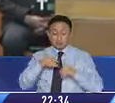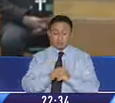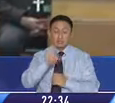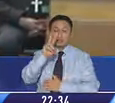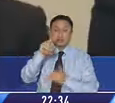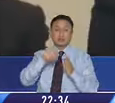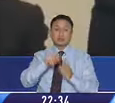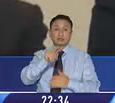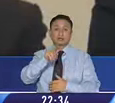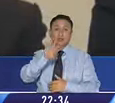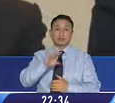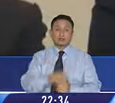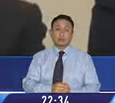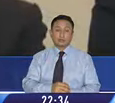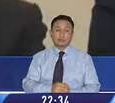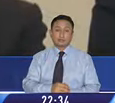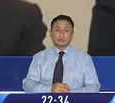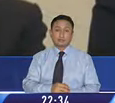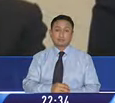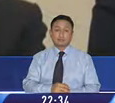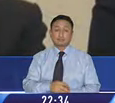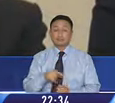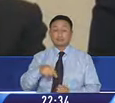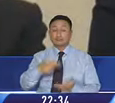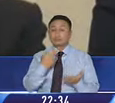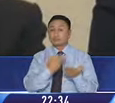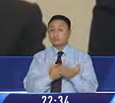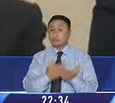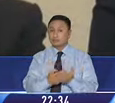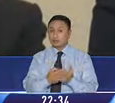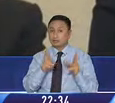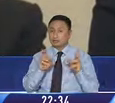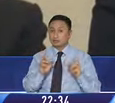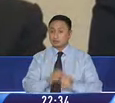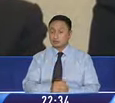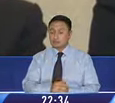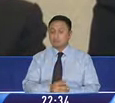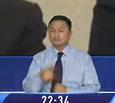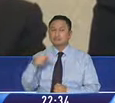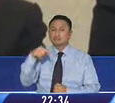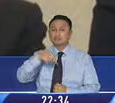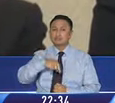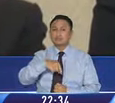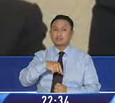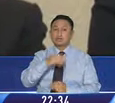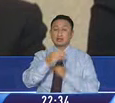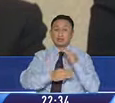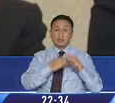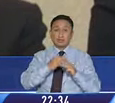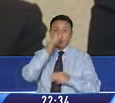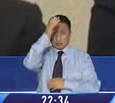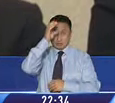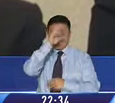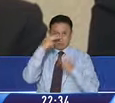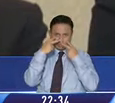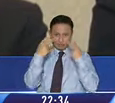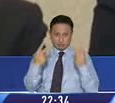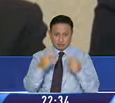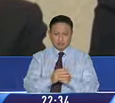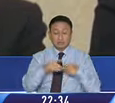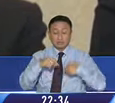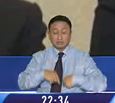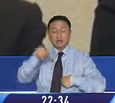en Quito. Un evento alrededor del cual va a rotar el mundo católico. Vamos a tener que